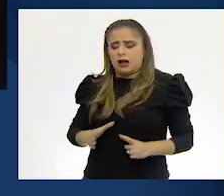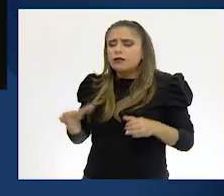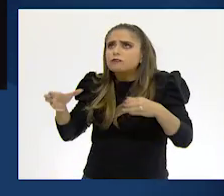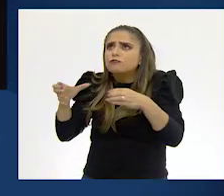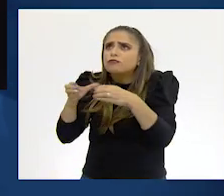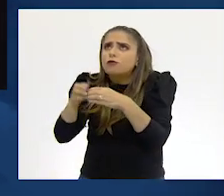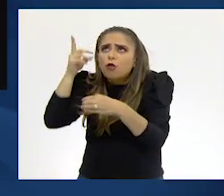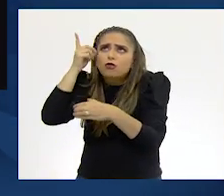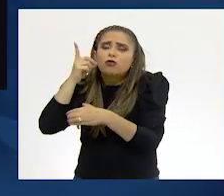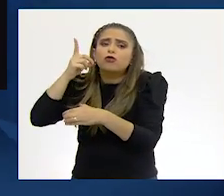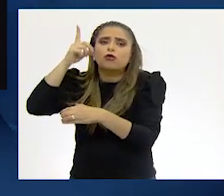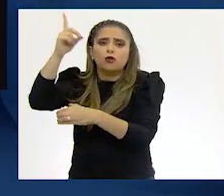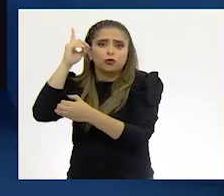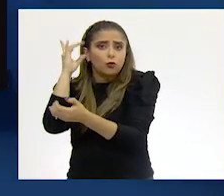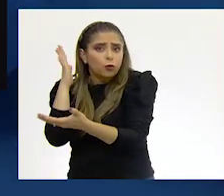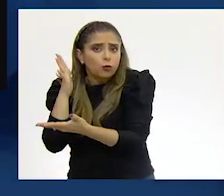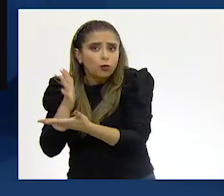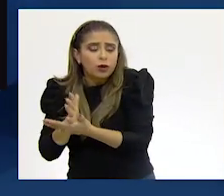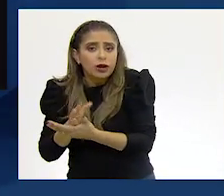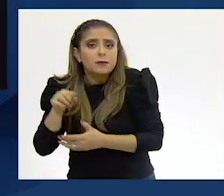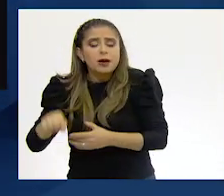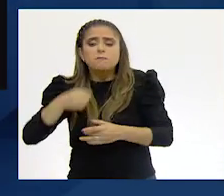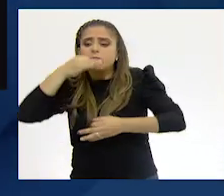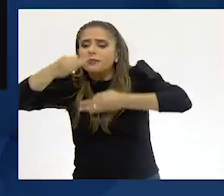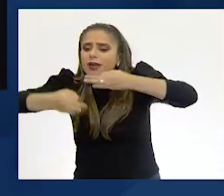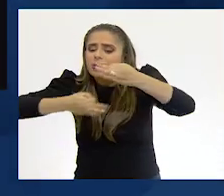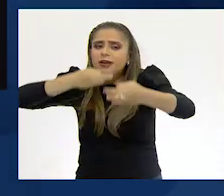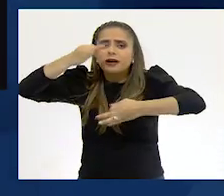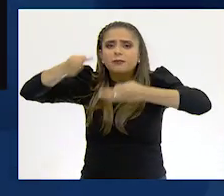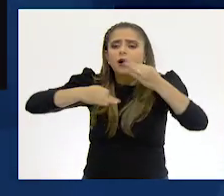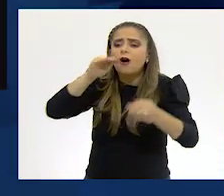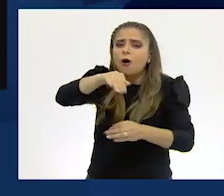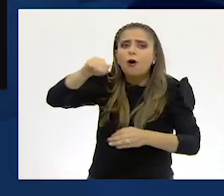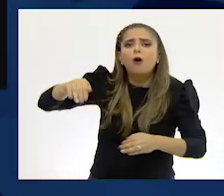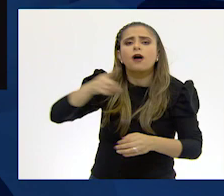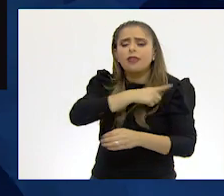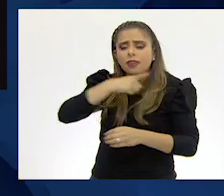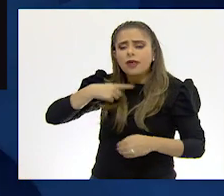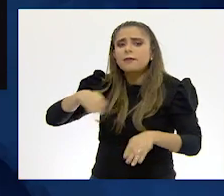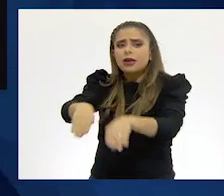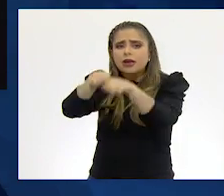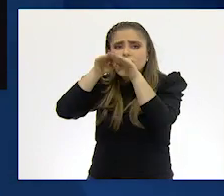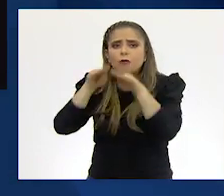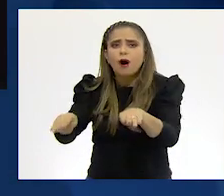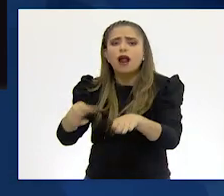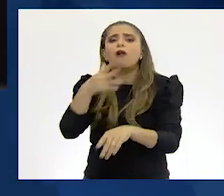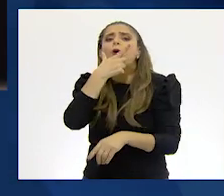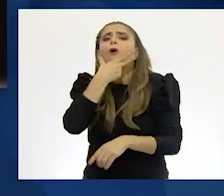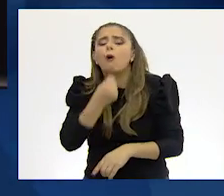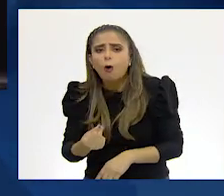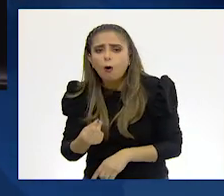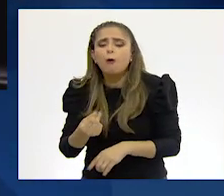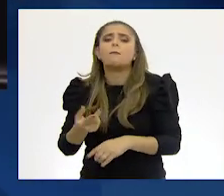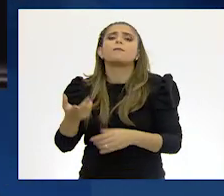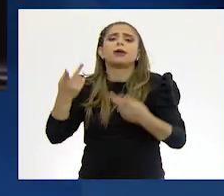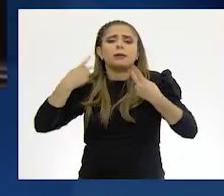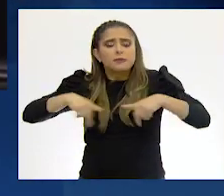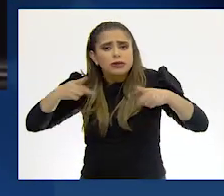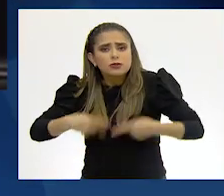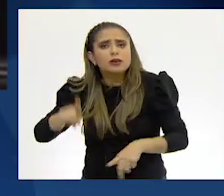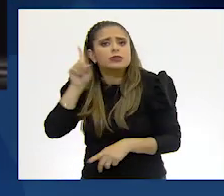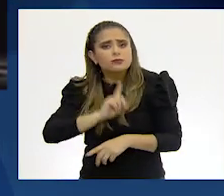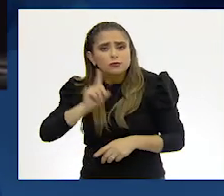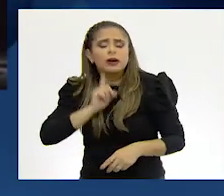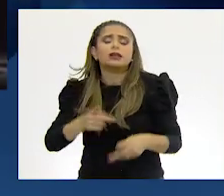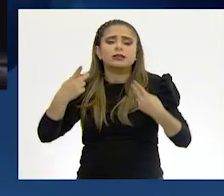la riqueza y predicaran el amor al prójimo, la igualdad entre los hombres, la existencia de un